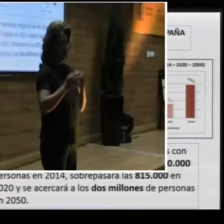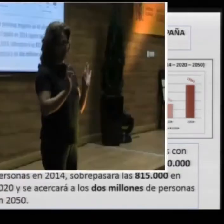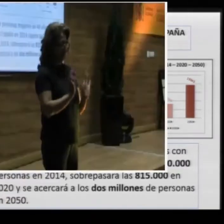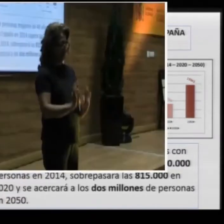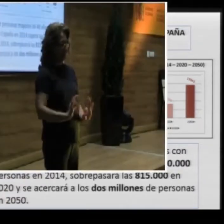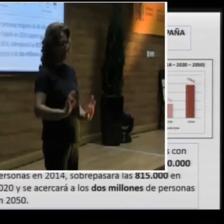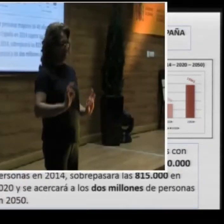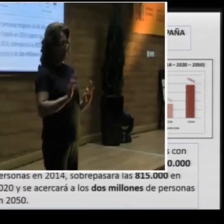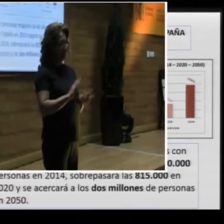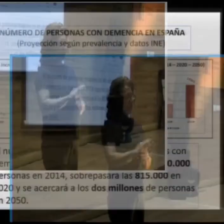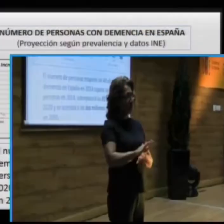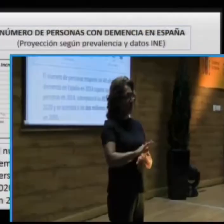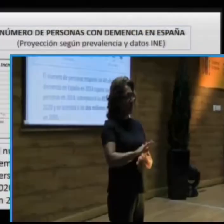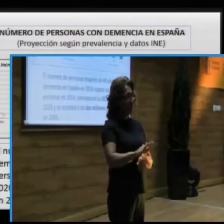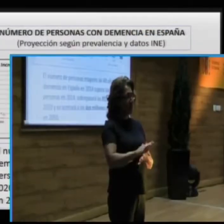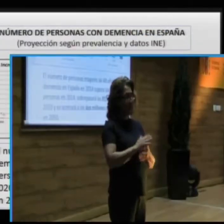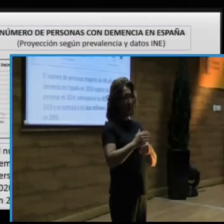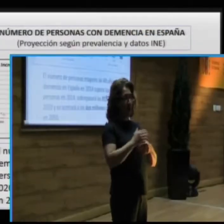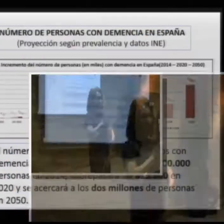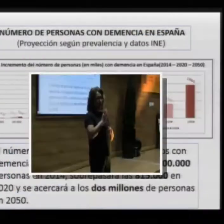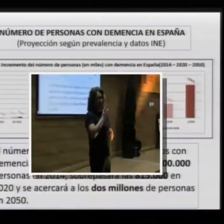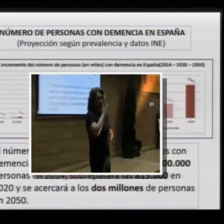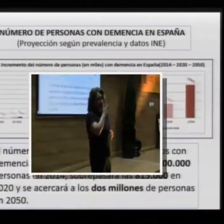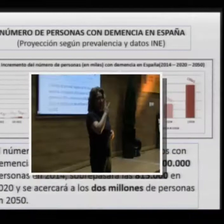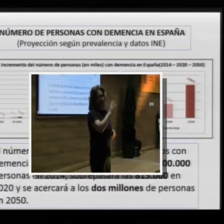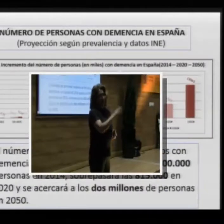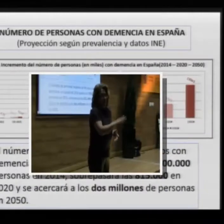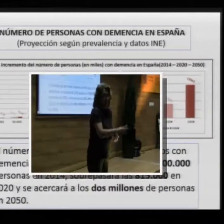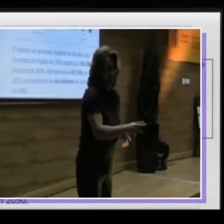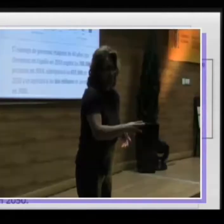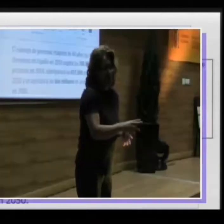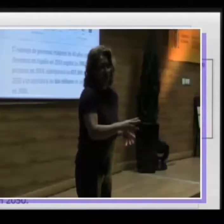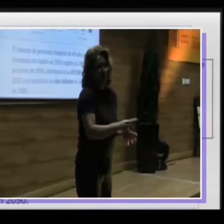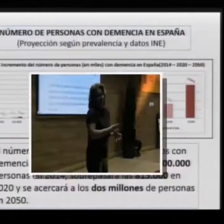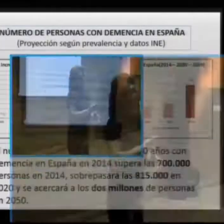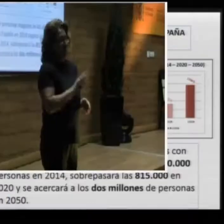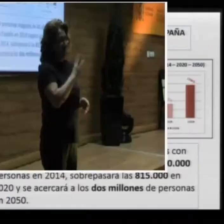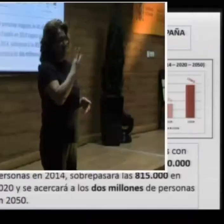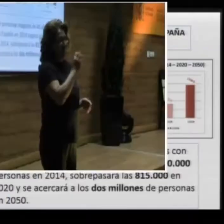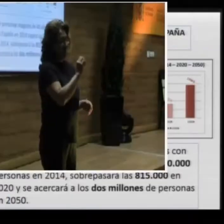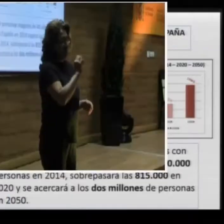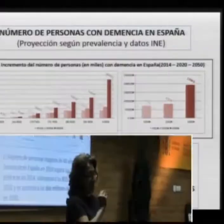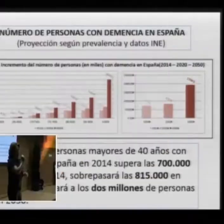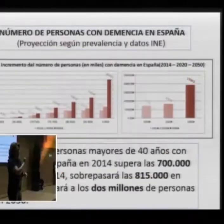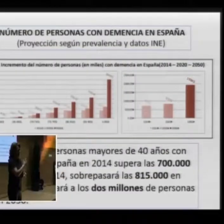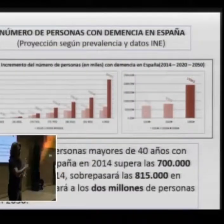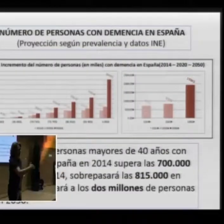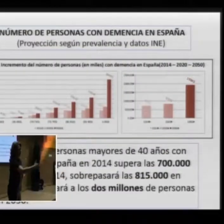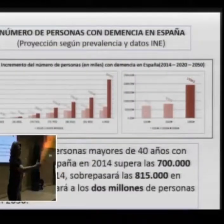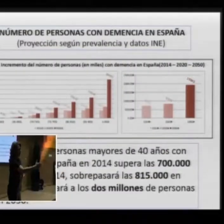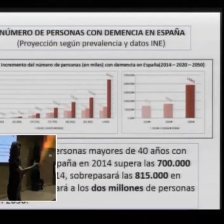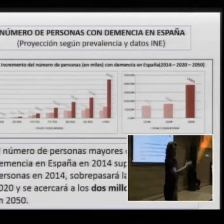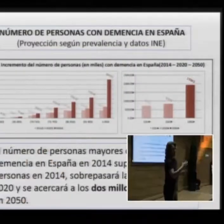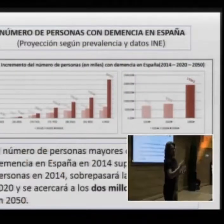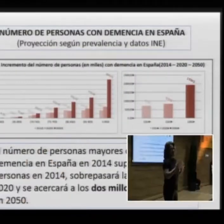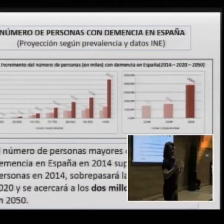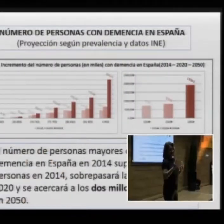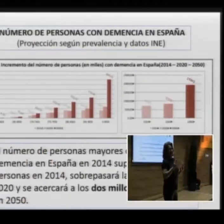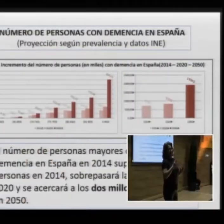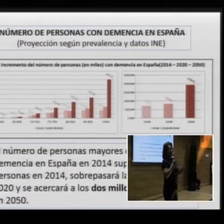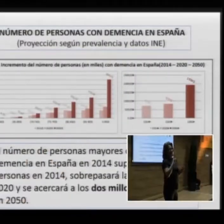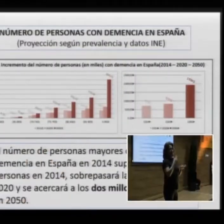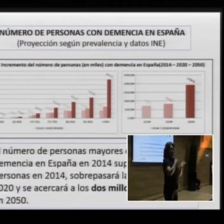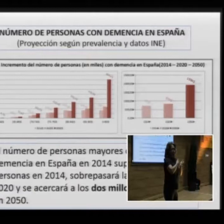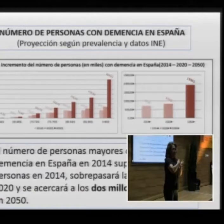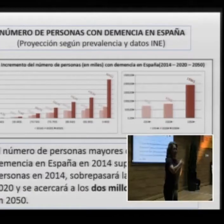acercará a los 2 millones de personas. Y como entiendo que Johan nos ilustrará después, esto traducido